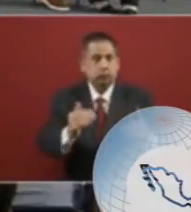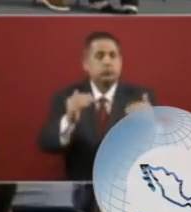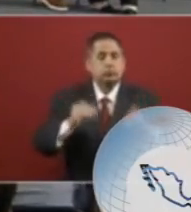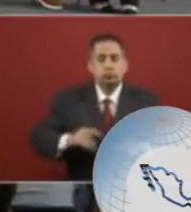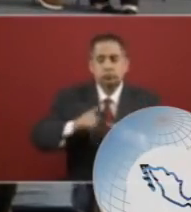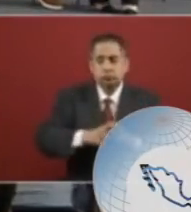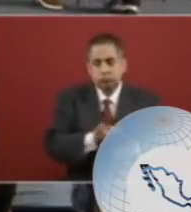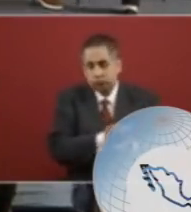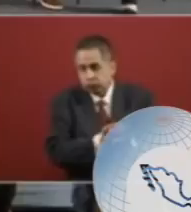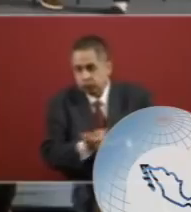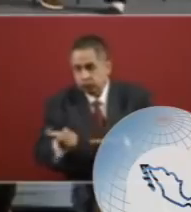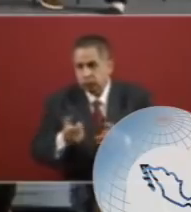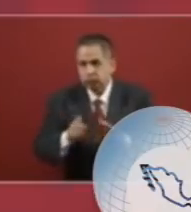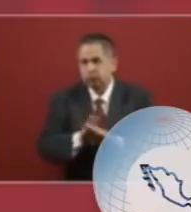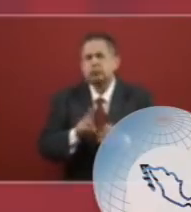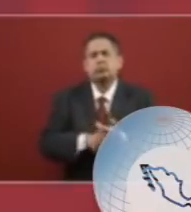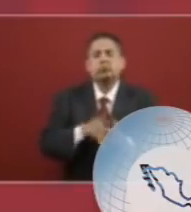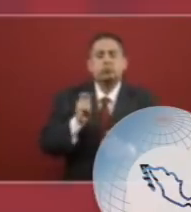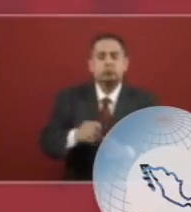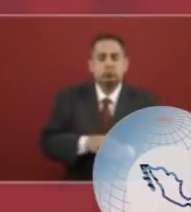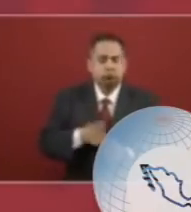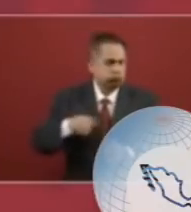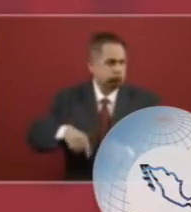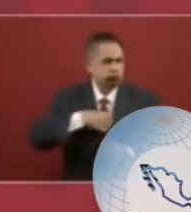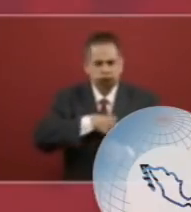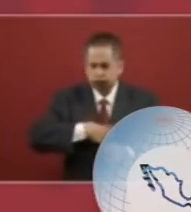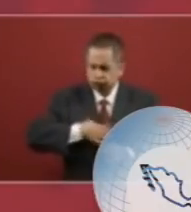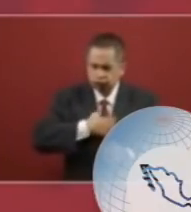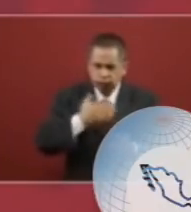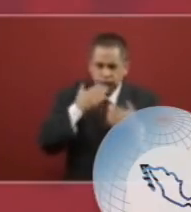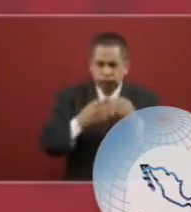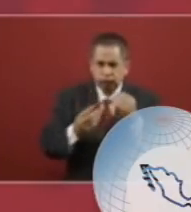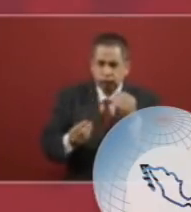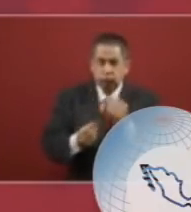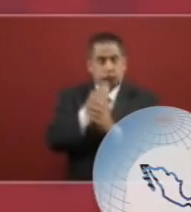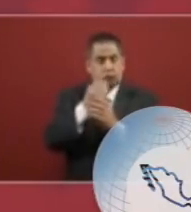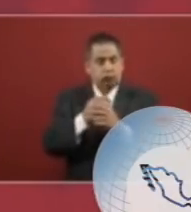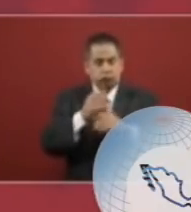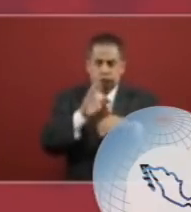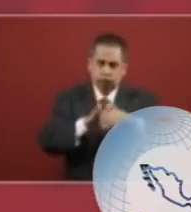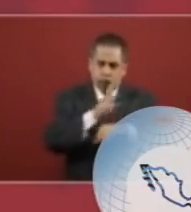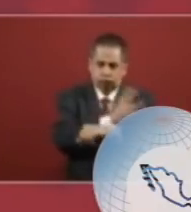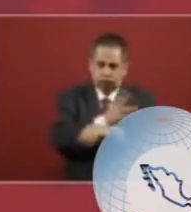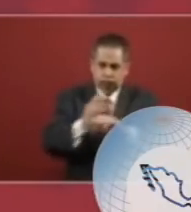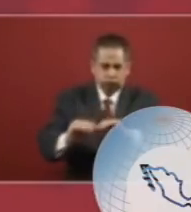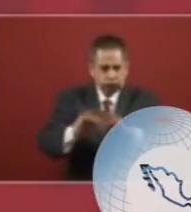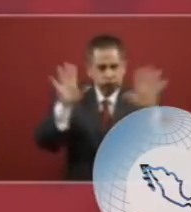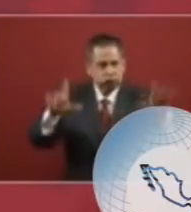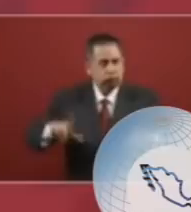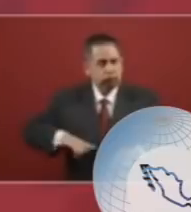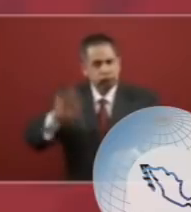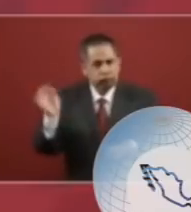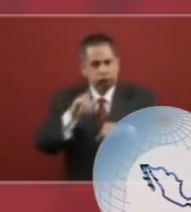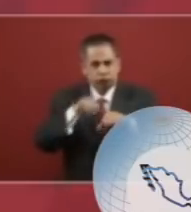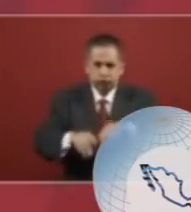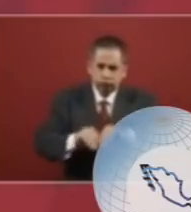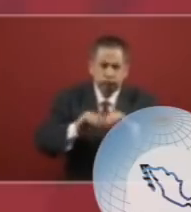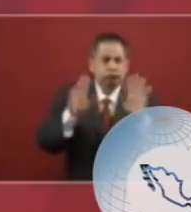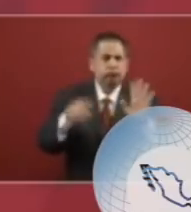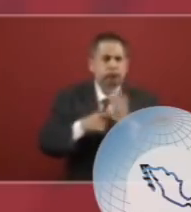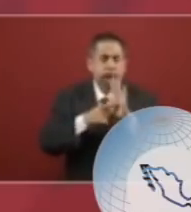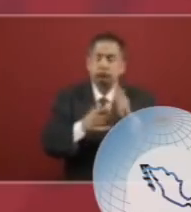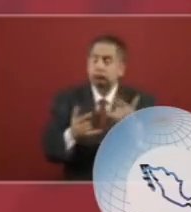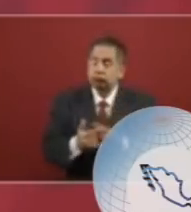nómina. Estamos muy contentos porque vamos a anunciar un nuevo acto de transparencia del gobierno federal. Este es un